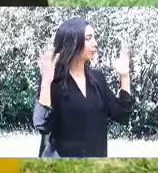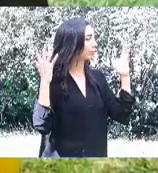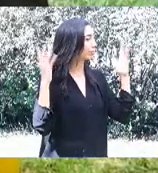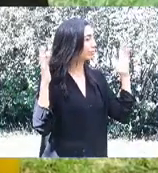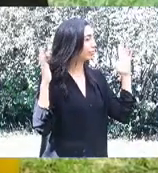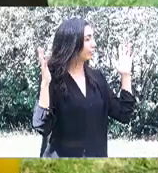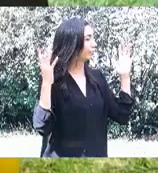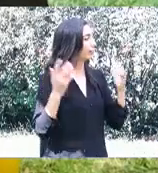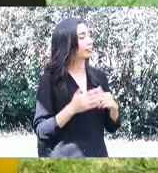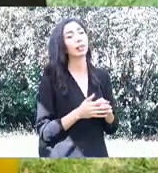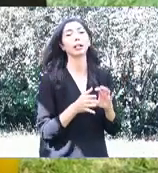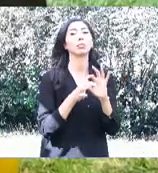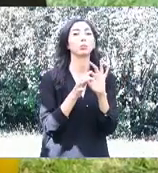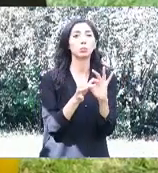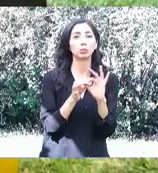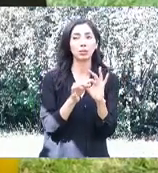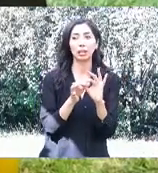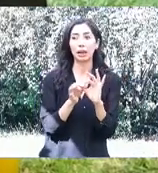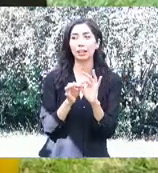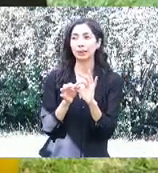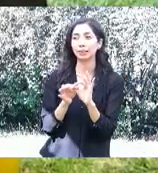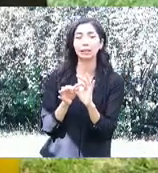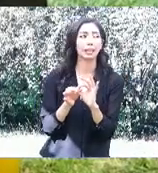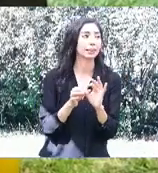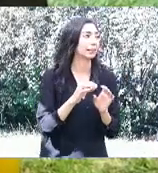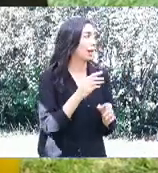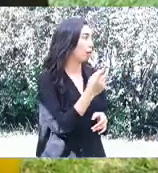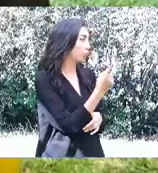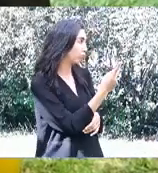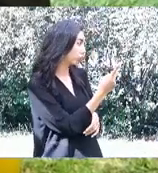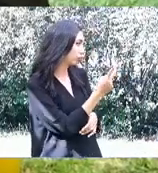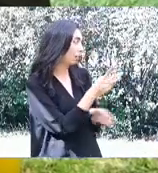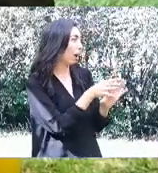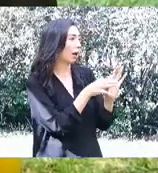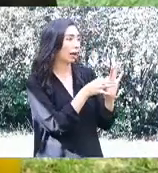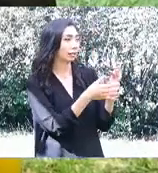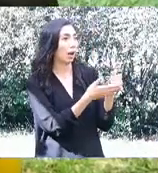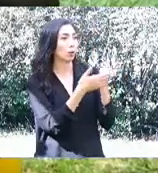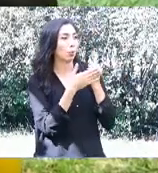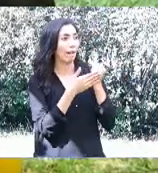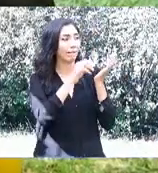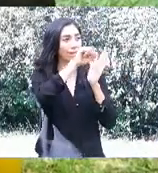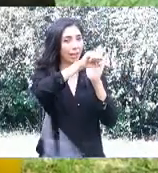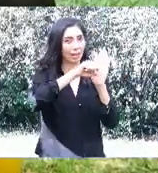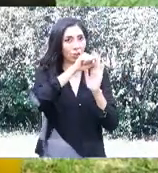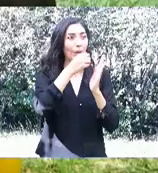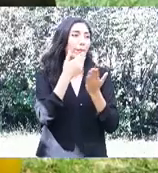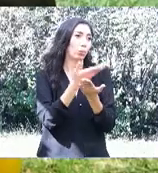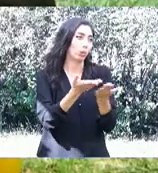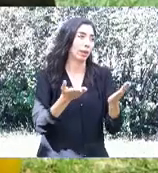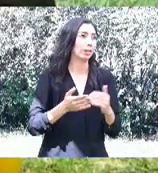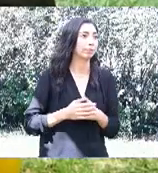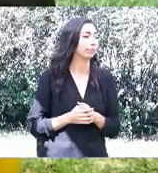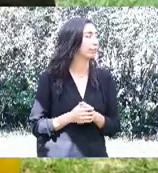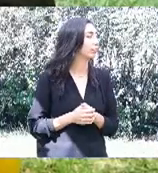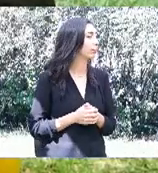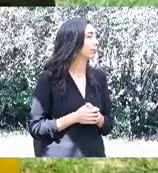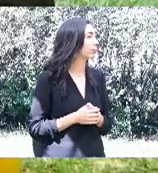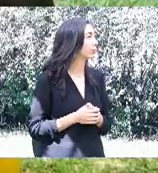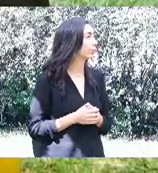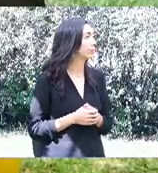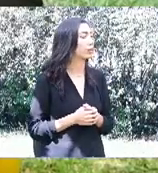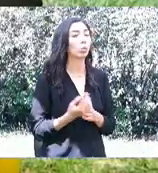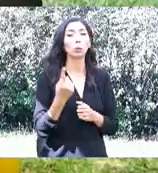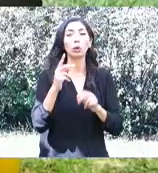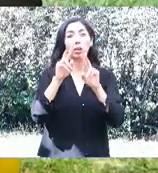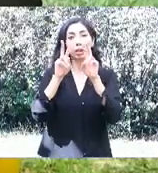bueno Muchas gracias muchas gracias Casandra y Tito por la ayuda con el vío y Bueno a todos ustedes por su presencia Eh bueno uno de